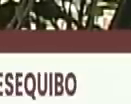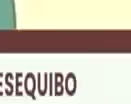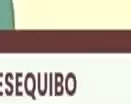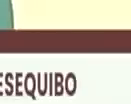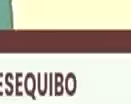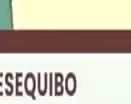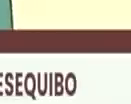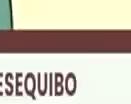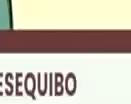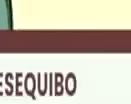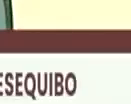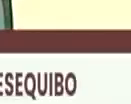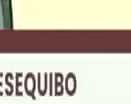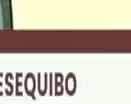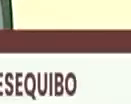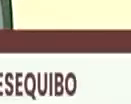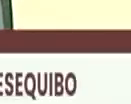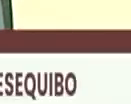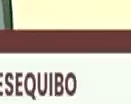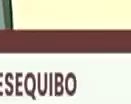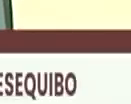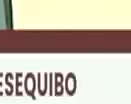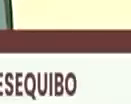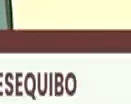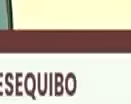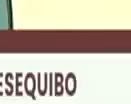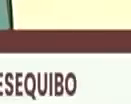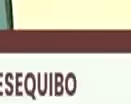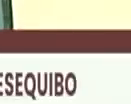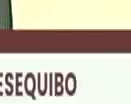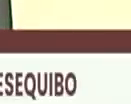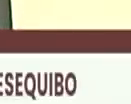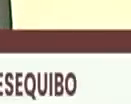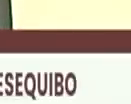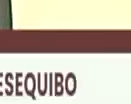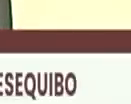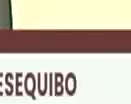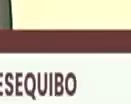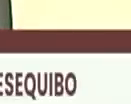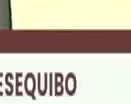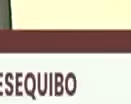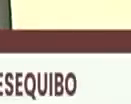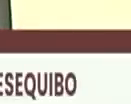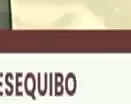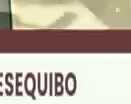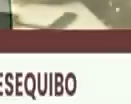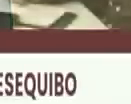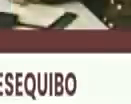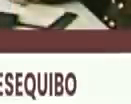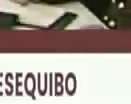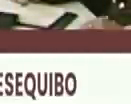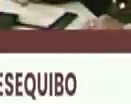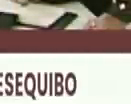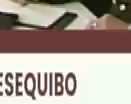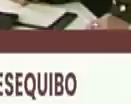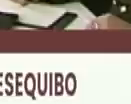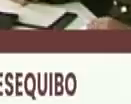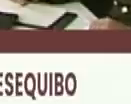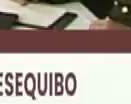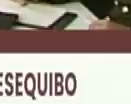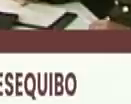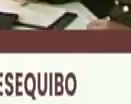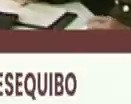el Procurador General de la República, el doctor Reinaldo Muñoz, el vicecanciller para asuntos